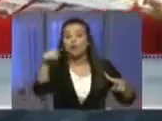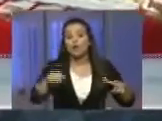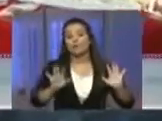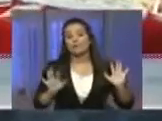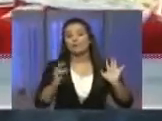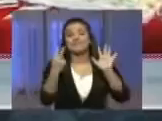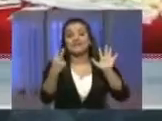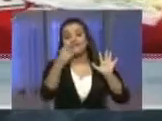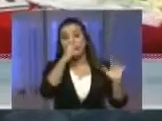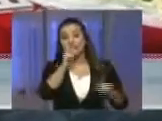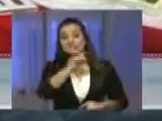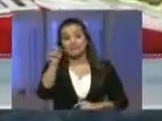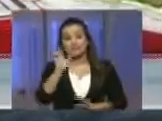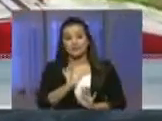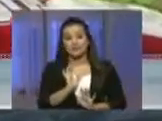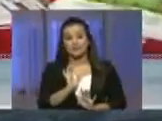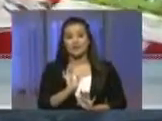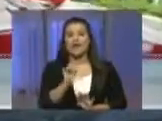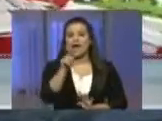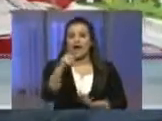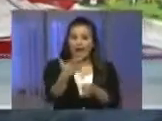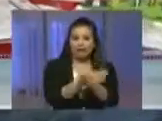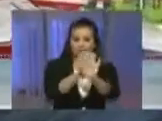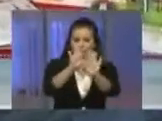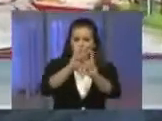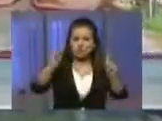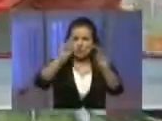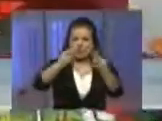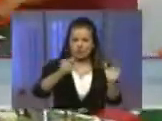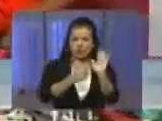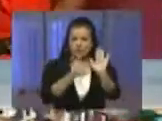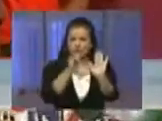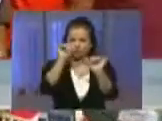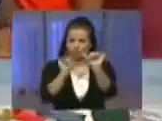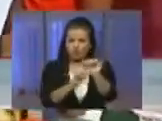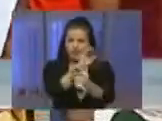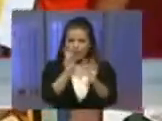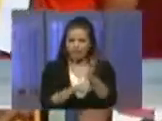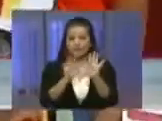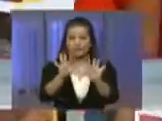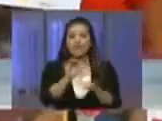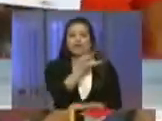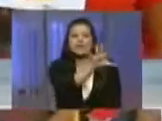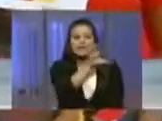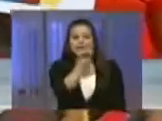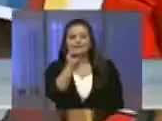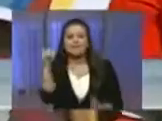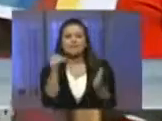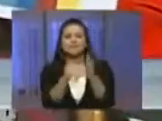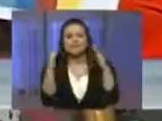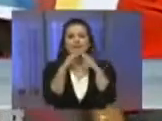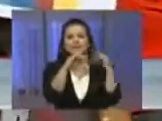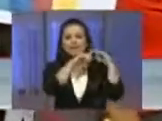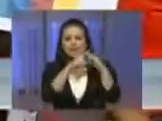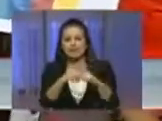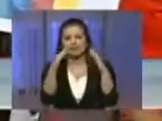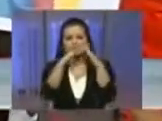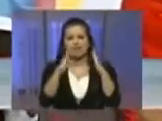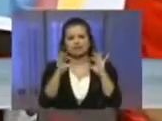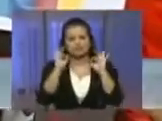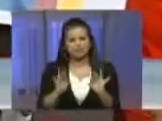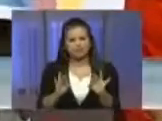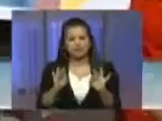poco para reforzar esos números que usted decía 500,000 viviendas y el Por qué las 500,000 viviendas rehabilitar porque